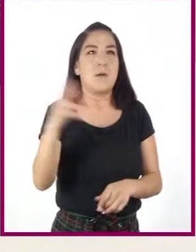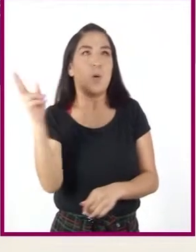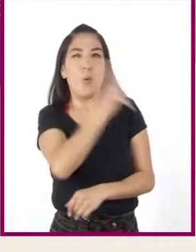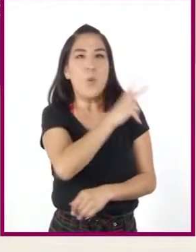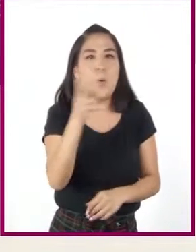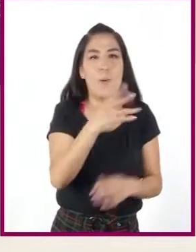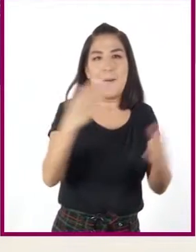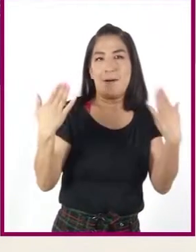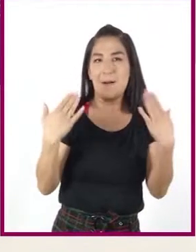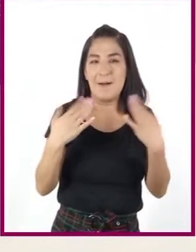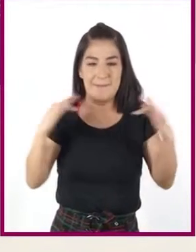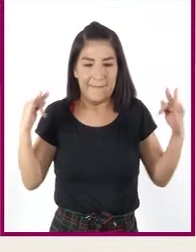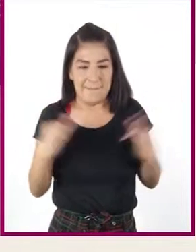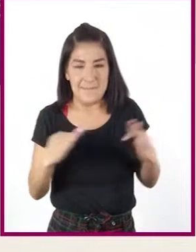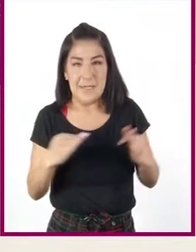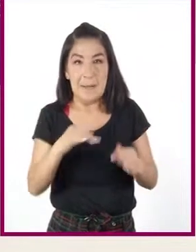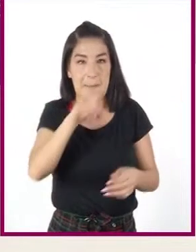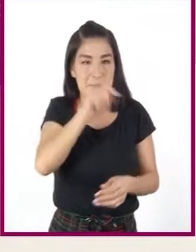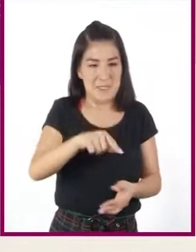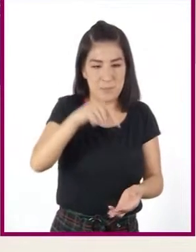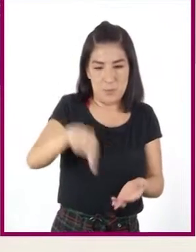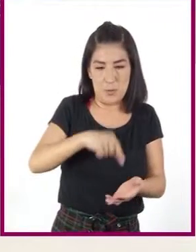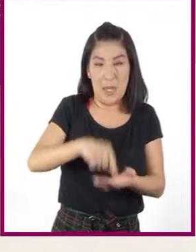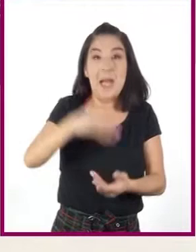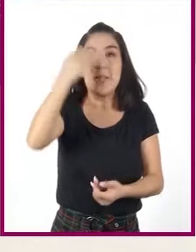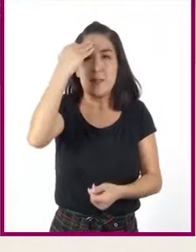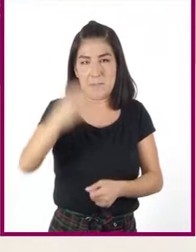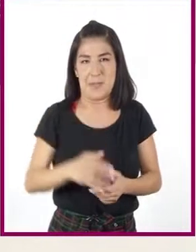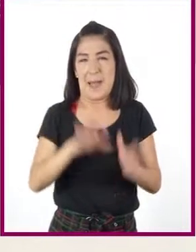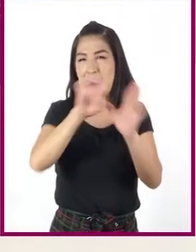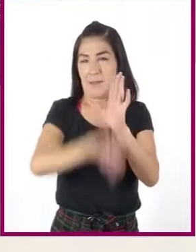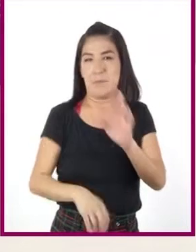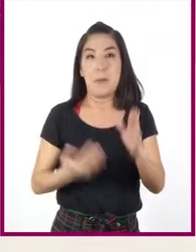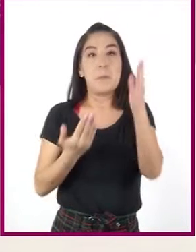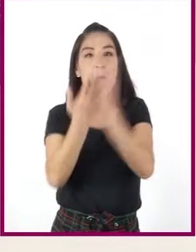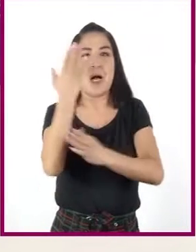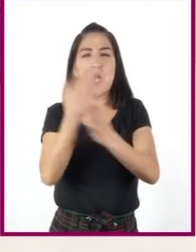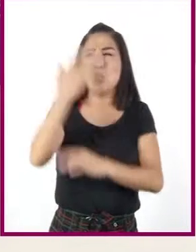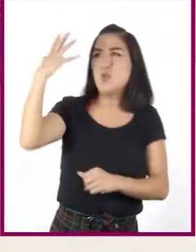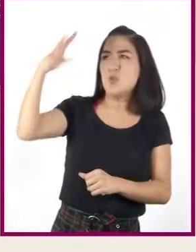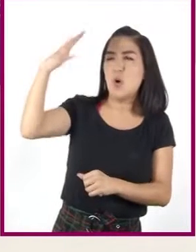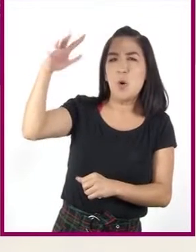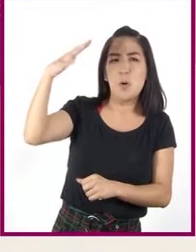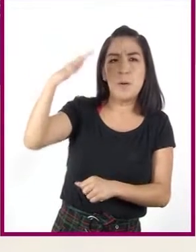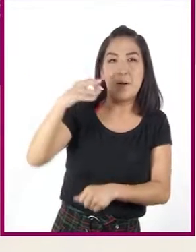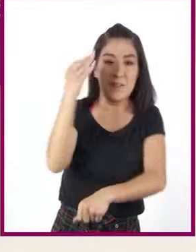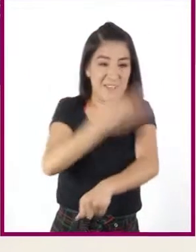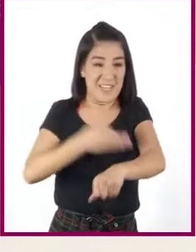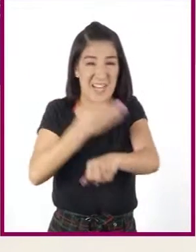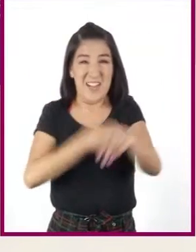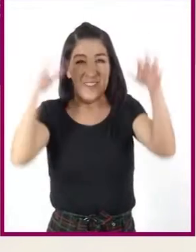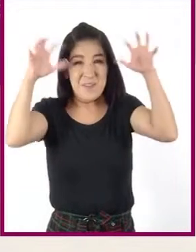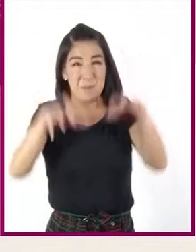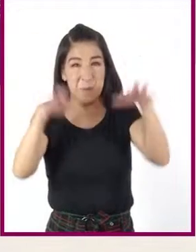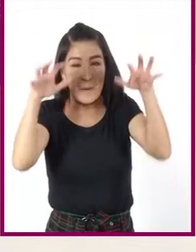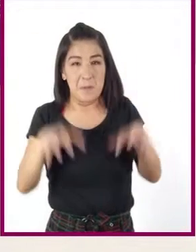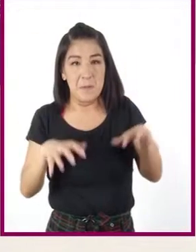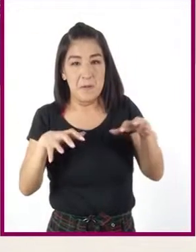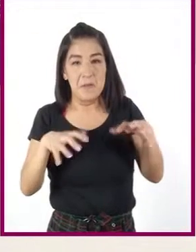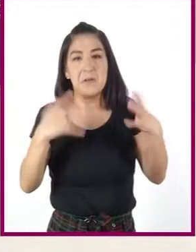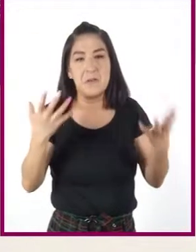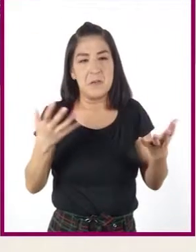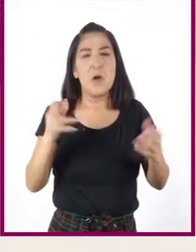determinado, por lo que en la mañana puede estar soleado, por la tarde lloviendo o con